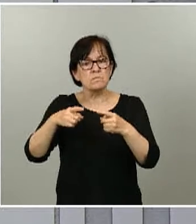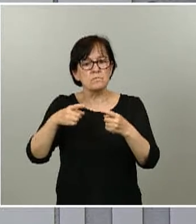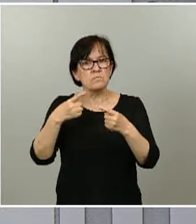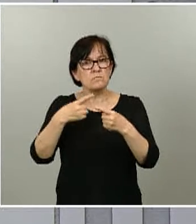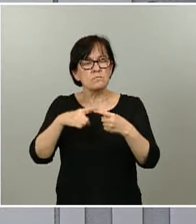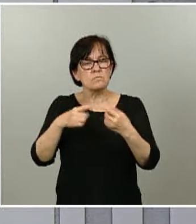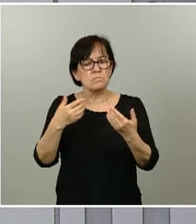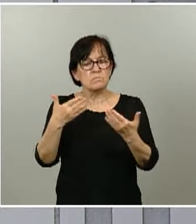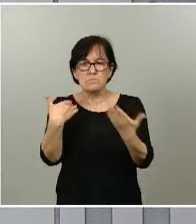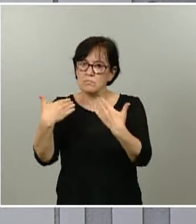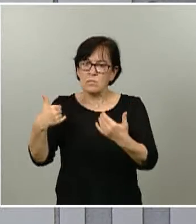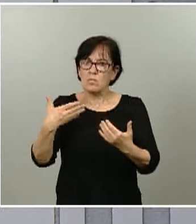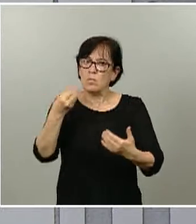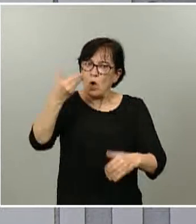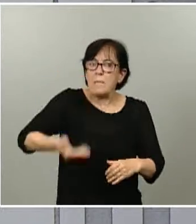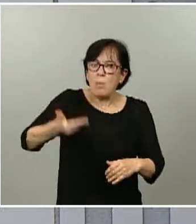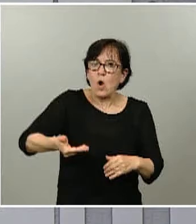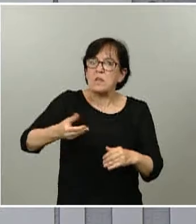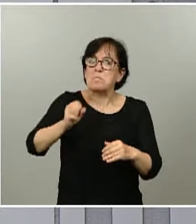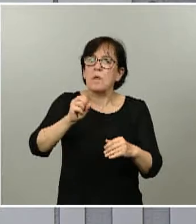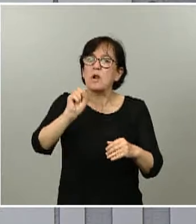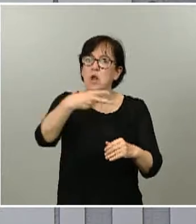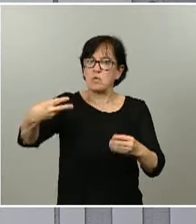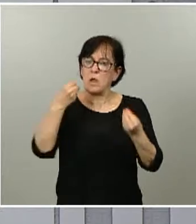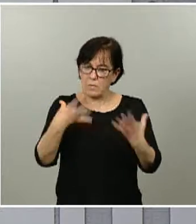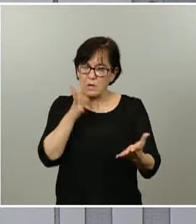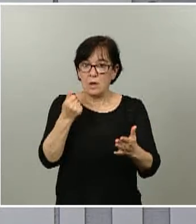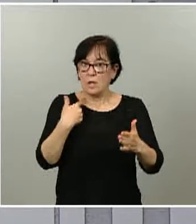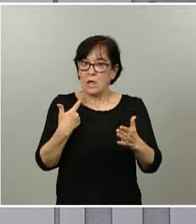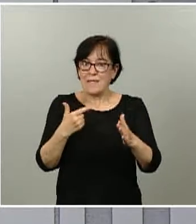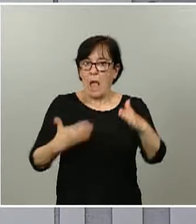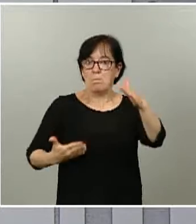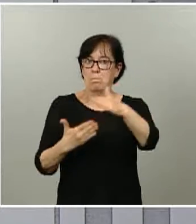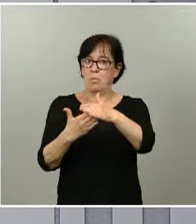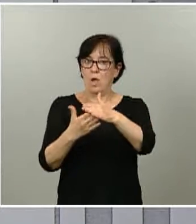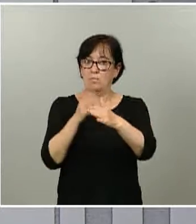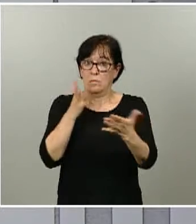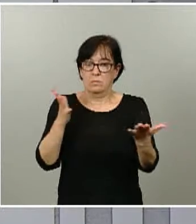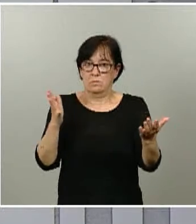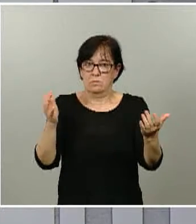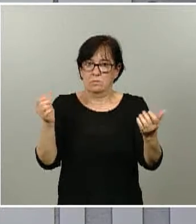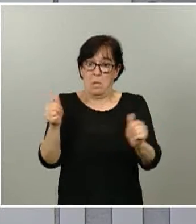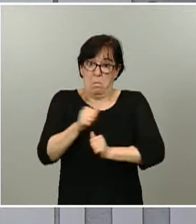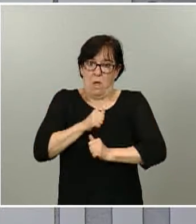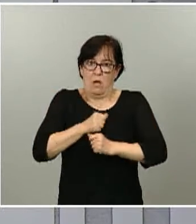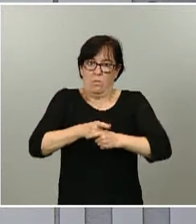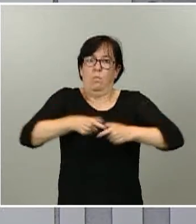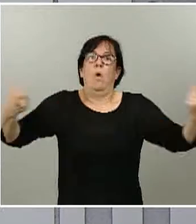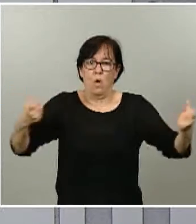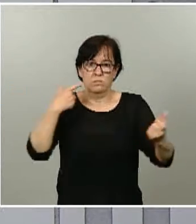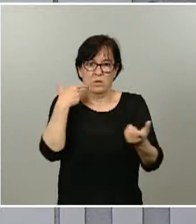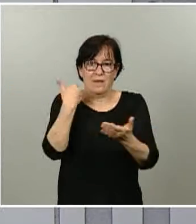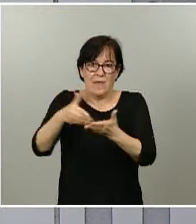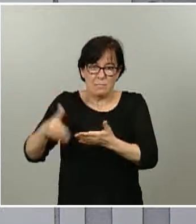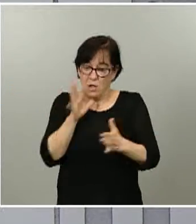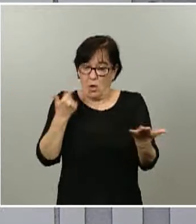los ciudadanos, que, por un lado, está parando la hemorragia que se ha producido en nuestro mercado laboral con motivo de esta pandemia sanitaria